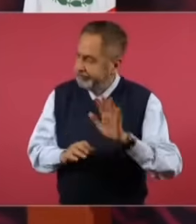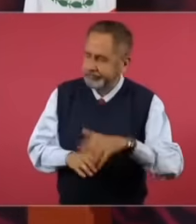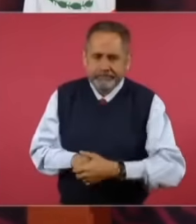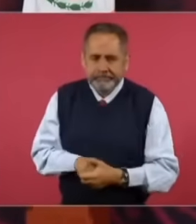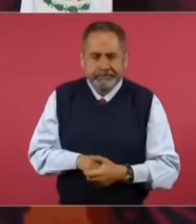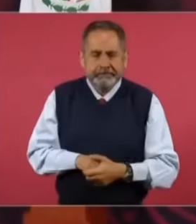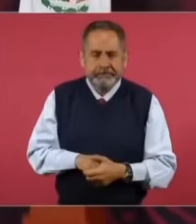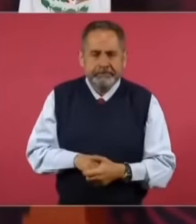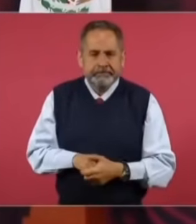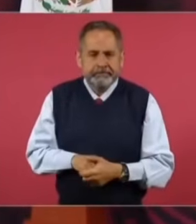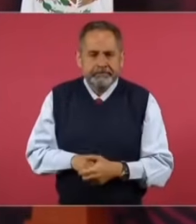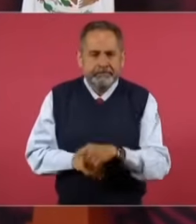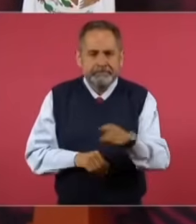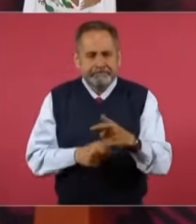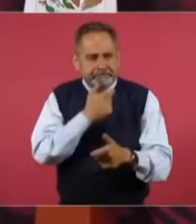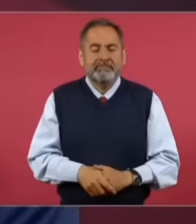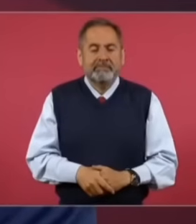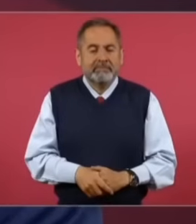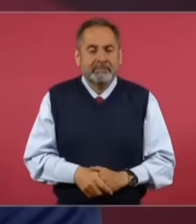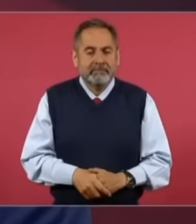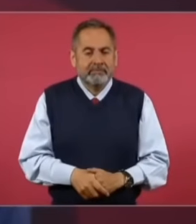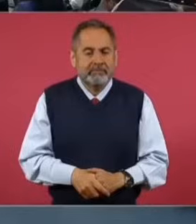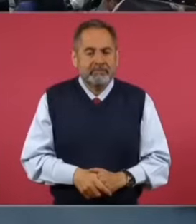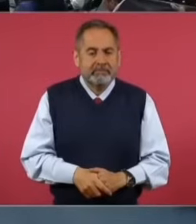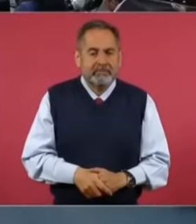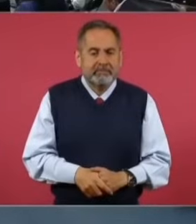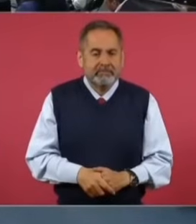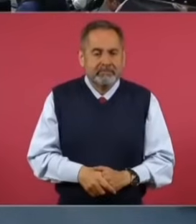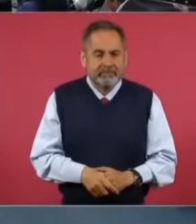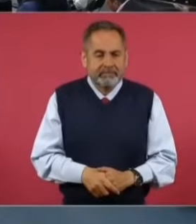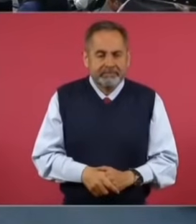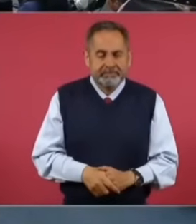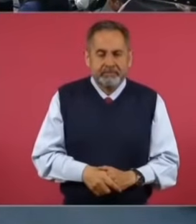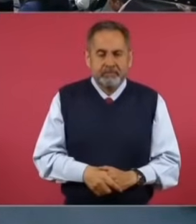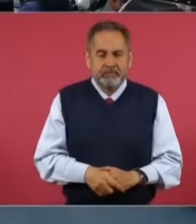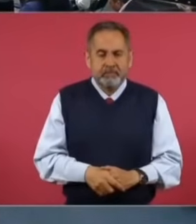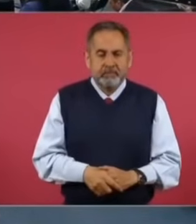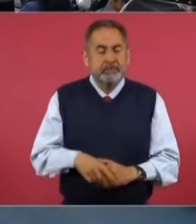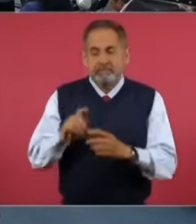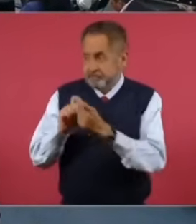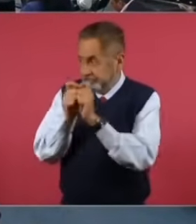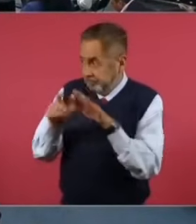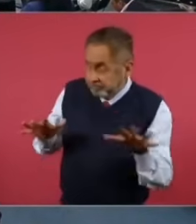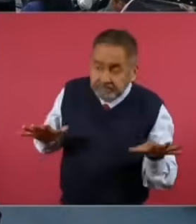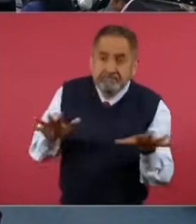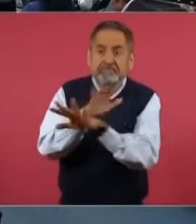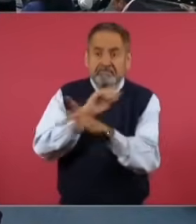que son de risa. Como se logró el cambio,